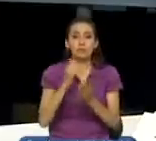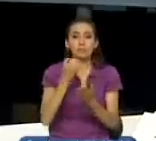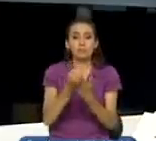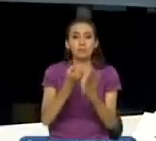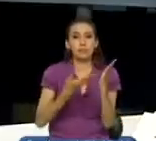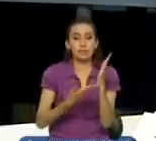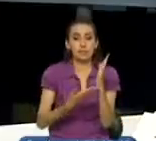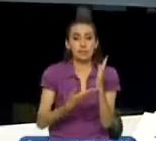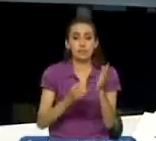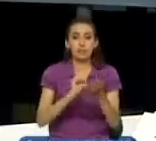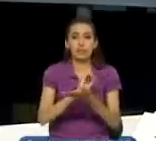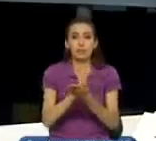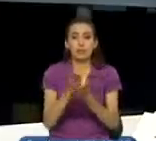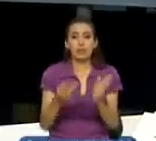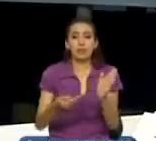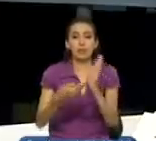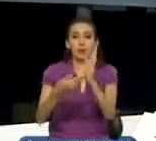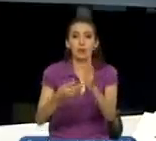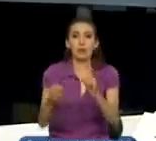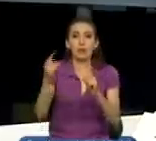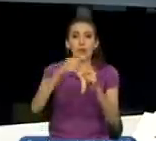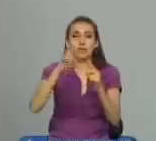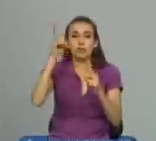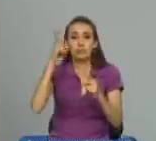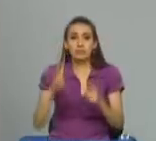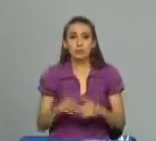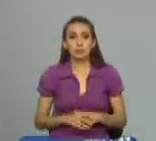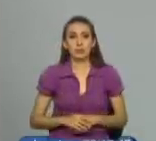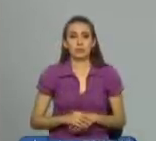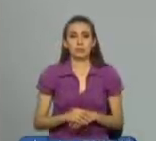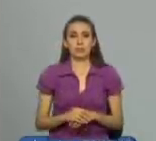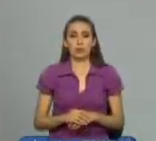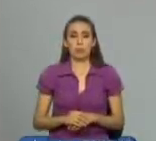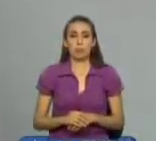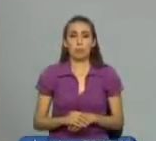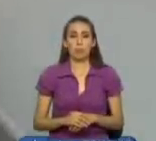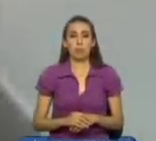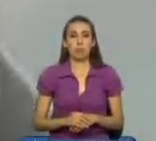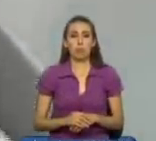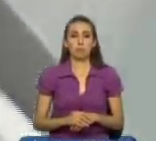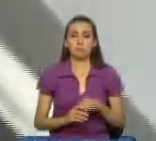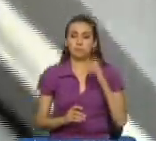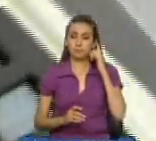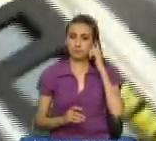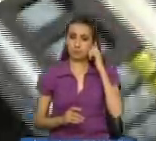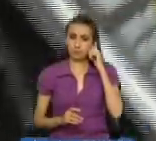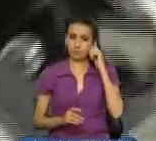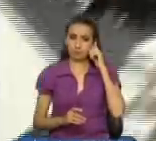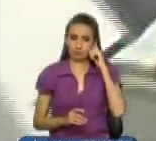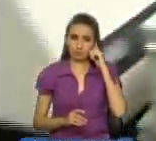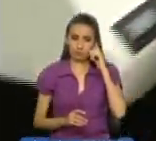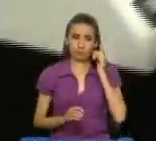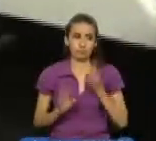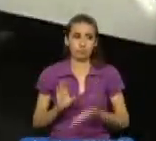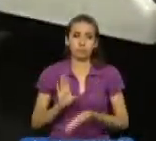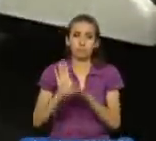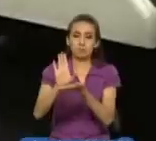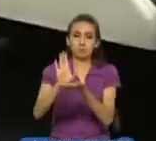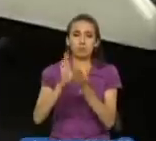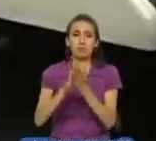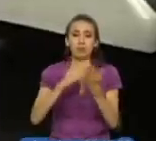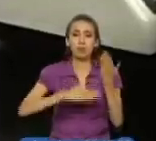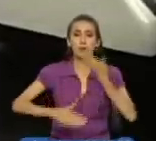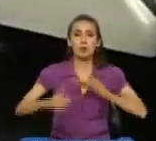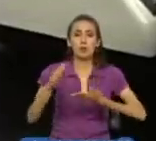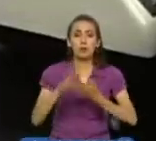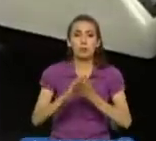entregada a la legislatura hasta este viernes el presupuesto general del estado se encuentra prorrogado de conformidad con lo que